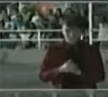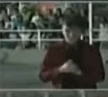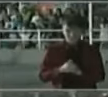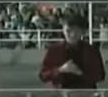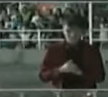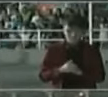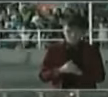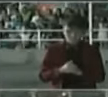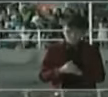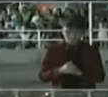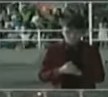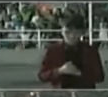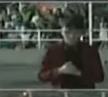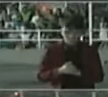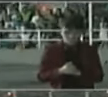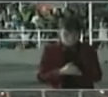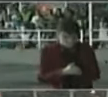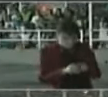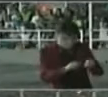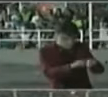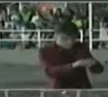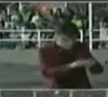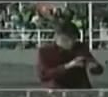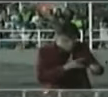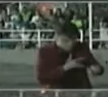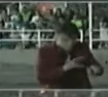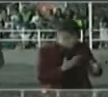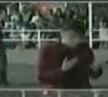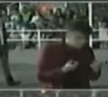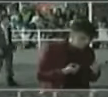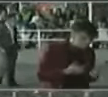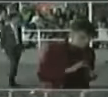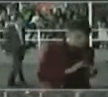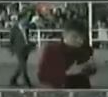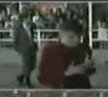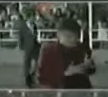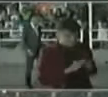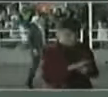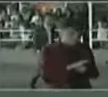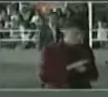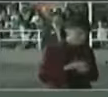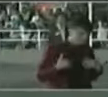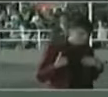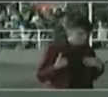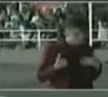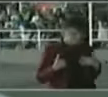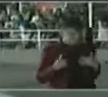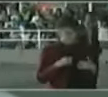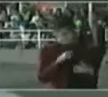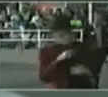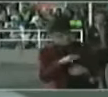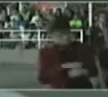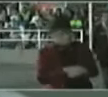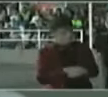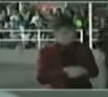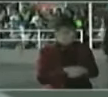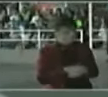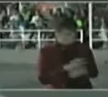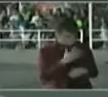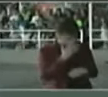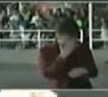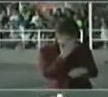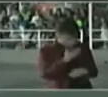interpretando quizás mi dolor, la dificultad, la angustia, me dijo: Héctor, ¿por qué? ¿Por qué